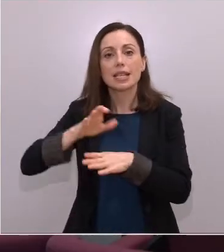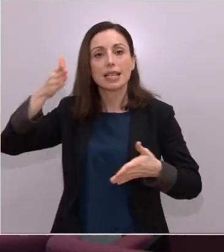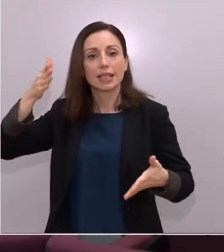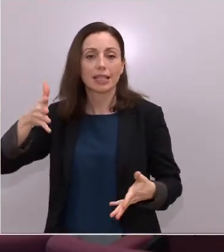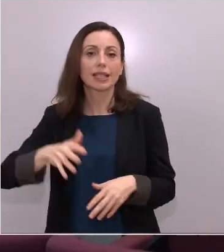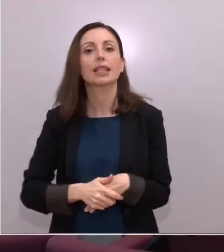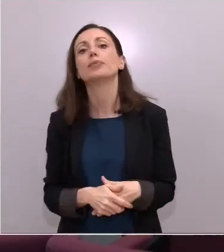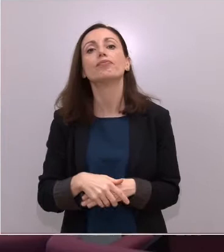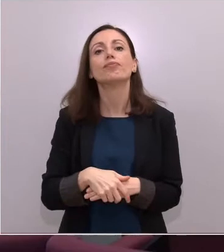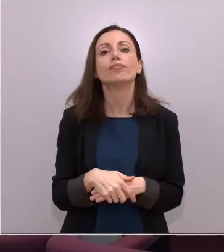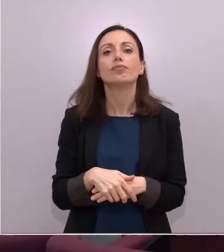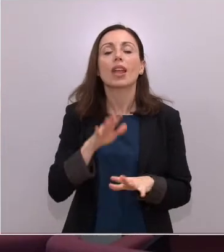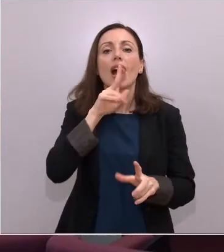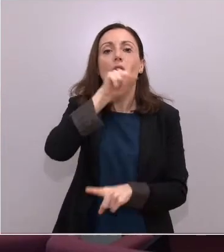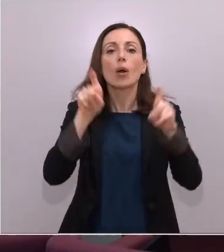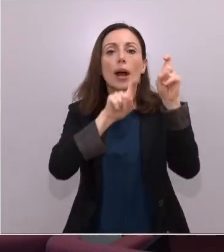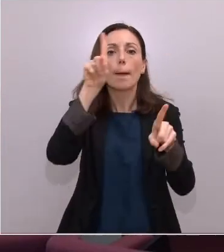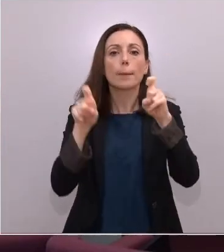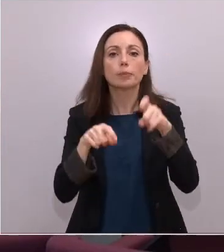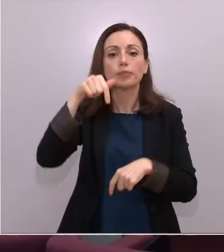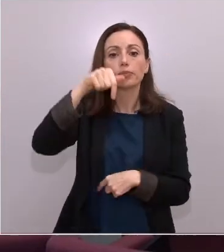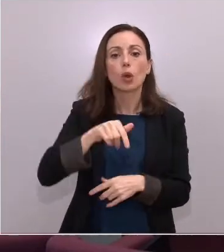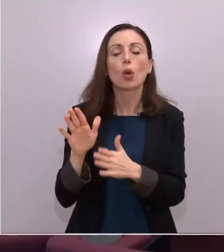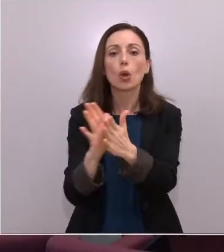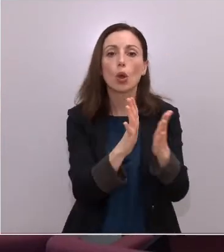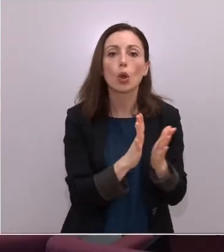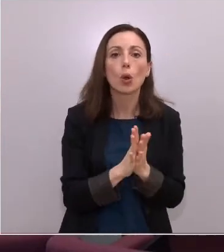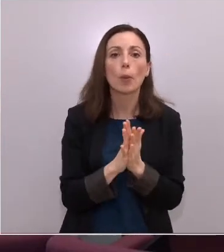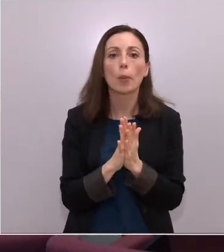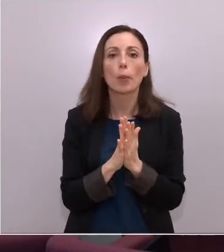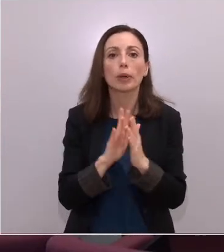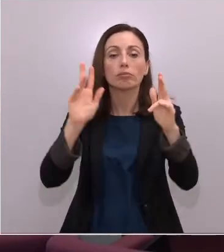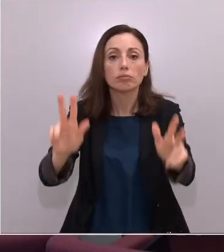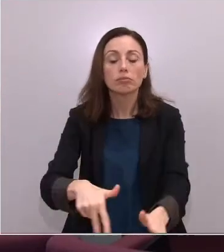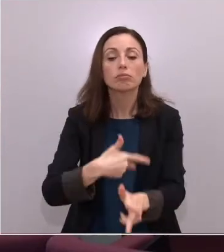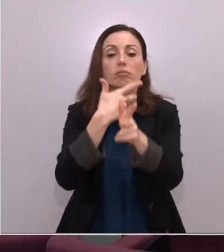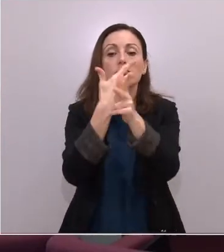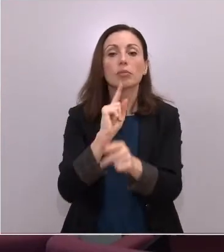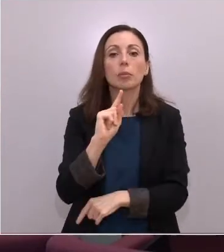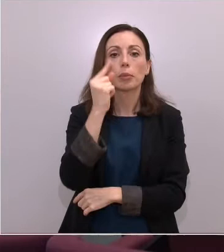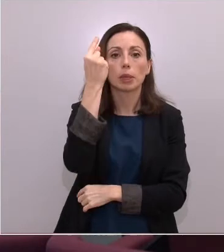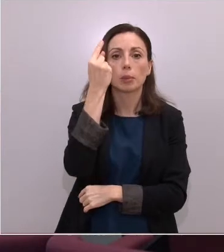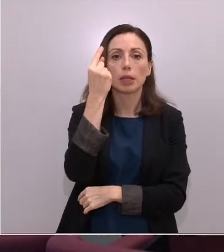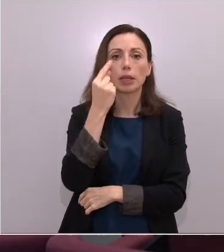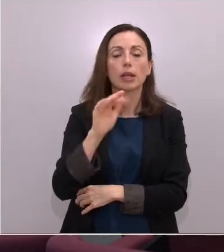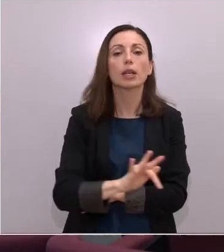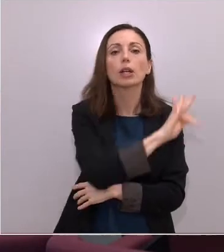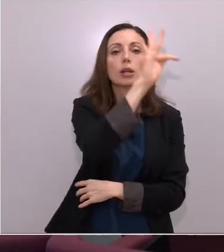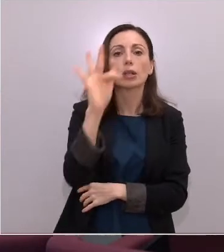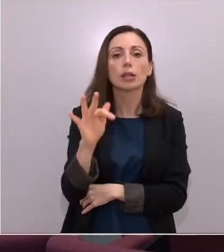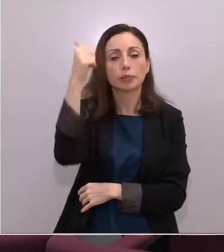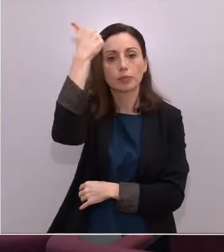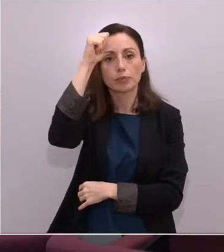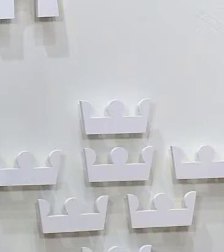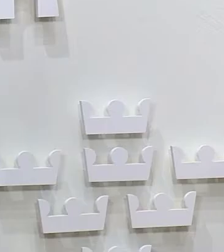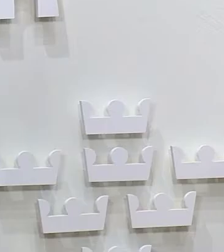esta ronda de preguntas. Esta tarde tenemos a varios compañeros conectados por videoconferencia. En primer lugar, tiene la palabra Javier Ruiz,